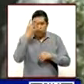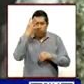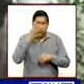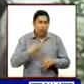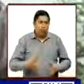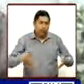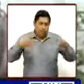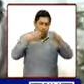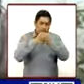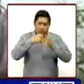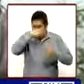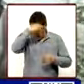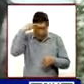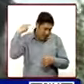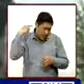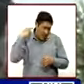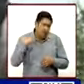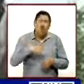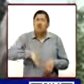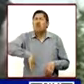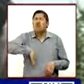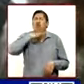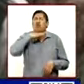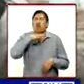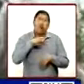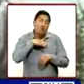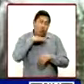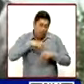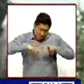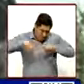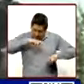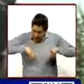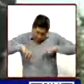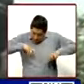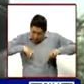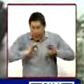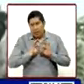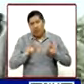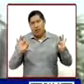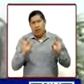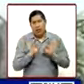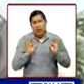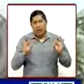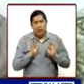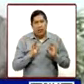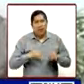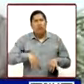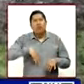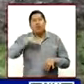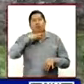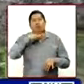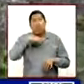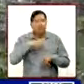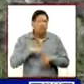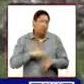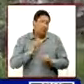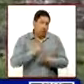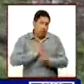bolsas de negras llenas de basura. He revisado todo lo que había ahí y no había nada, absolutamente nada más que basura, nada más.